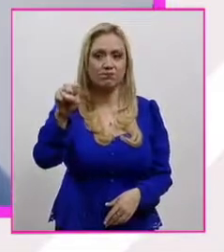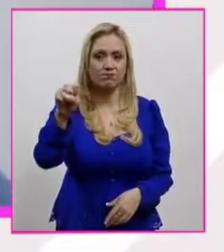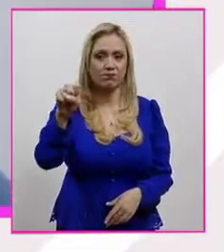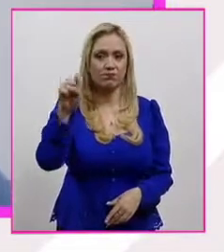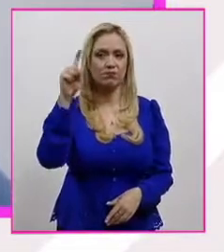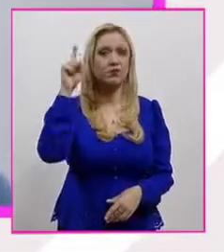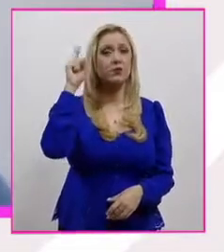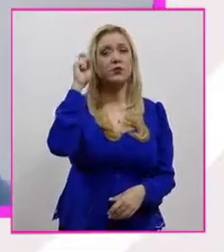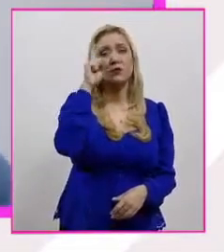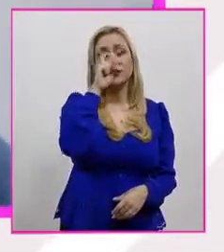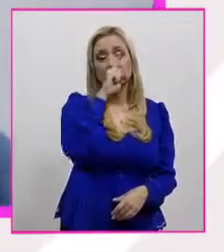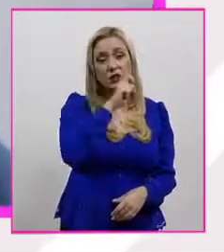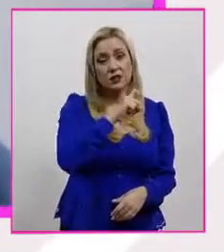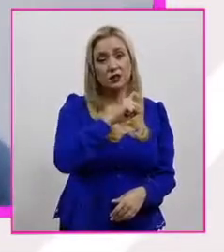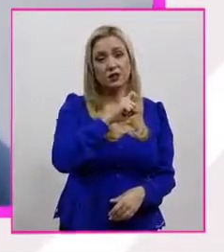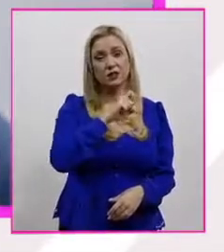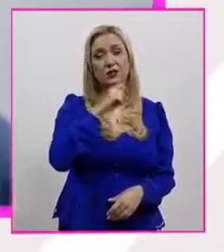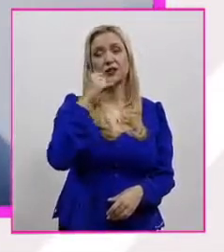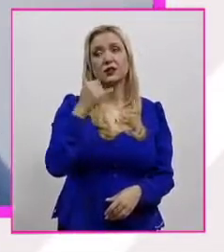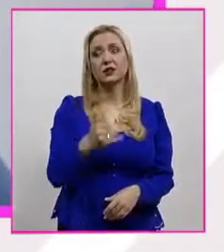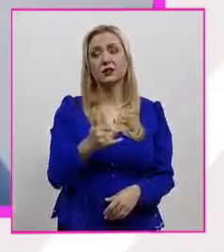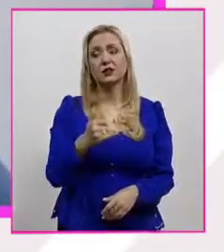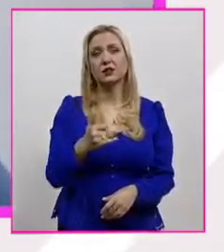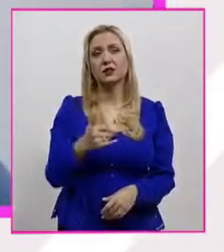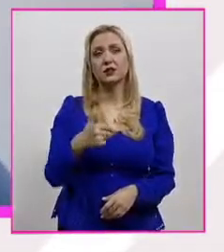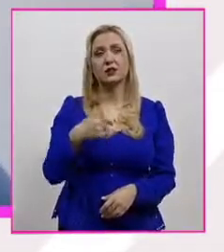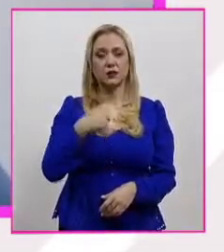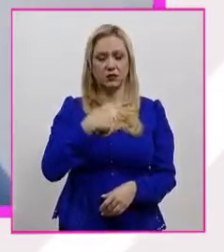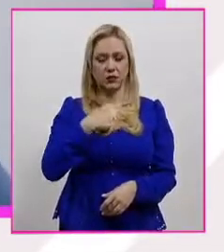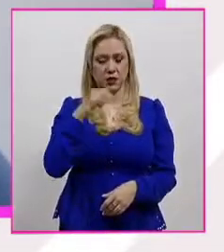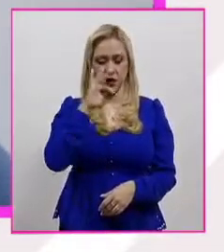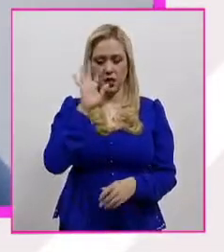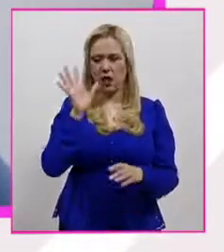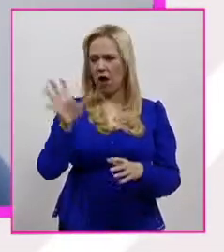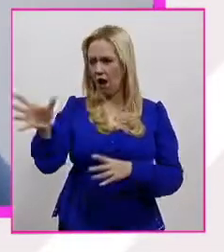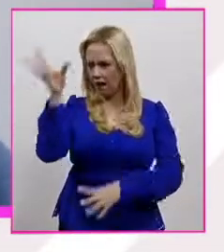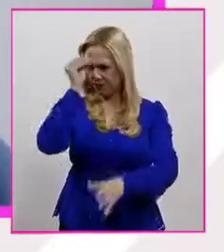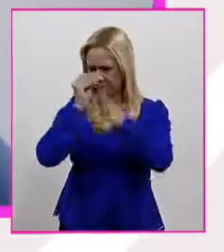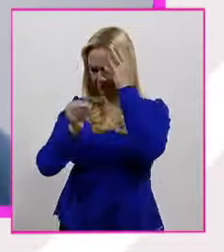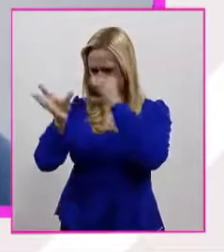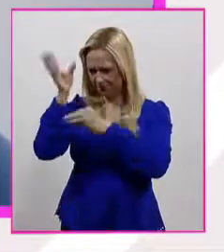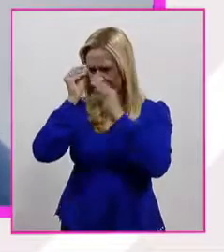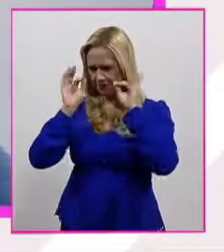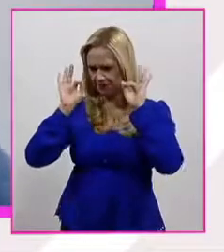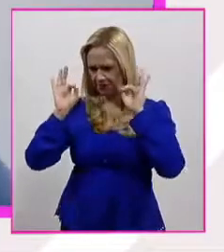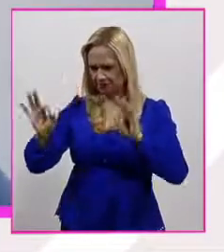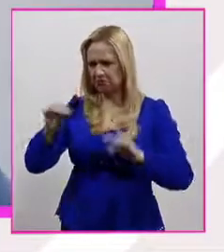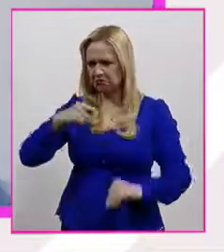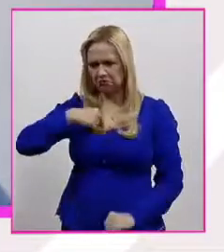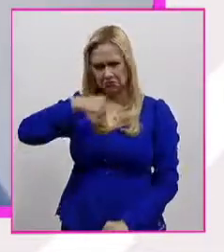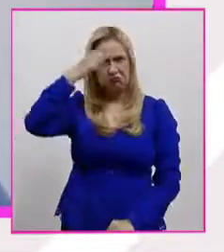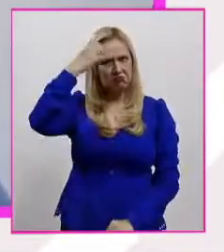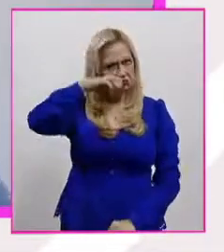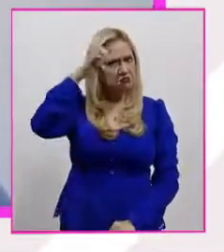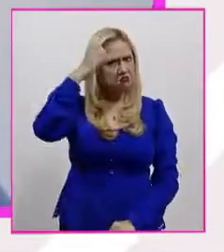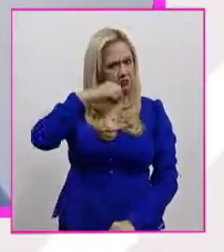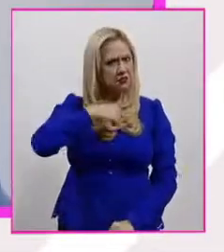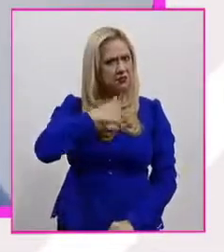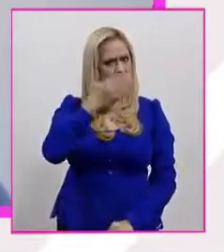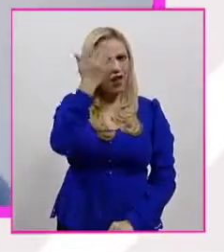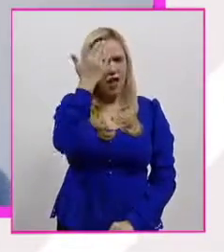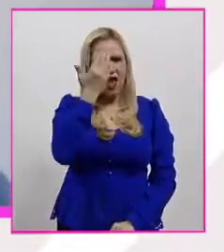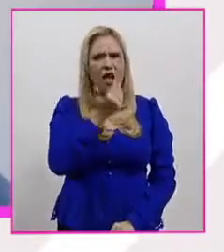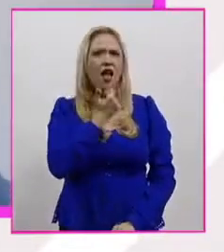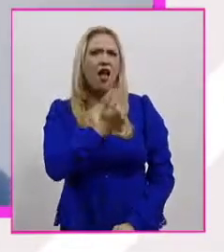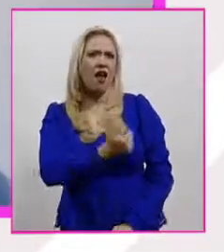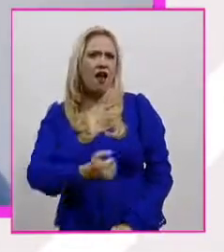Incluyendo la posibilidad que tienen de desarrollar sus propias habilidades cognitivas, de aprendizaje socioemocionales, ¿no? Y eso hace